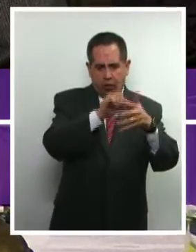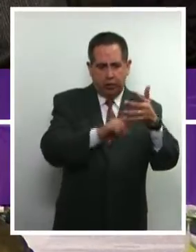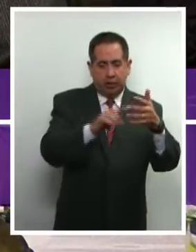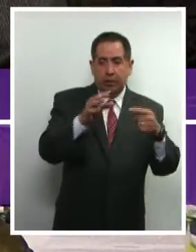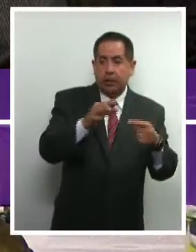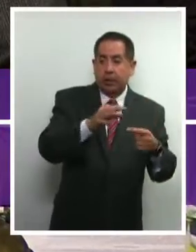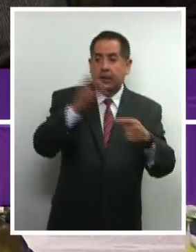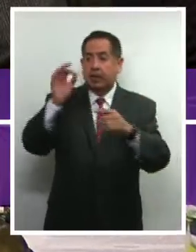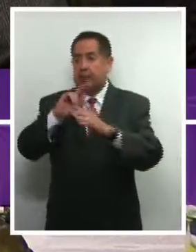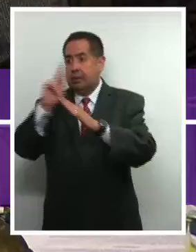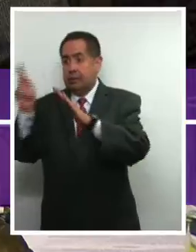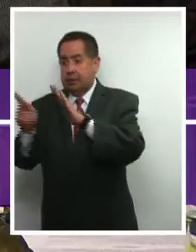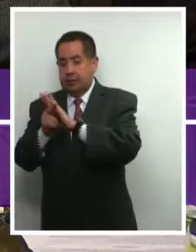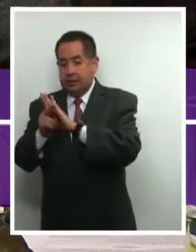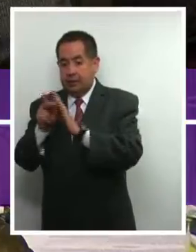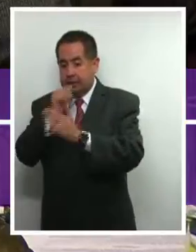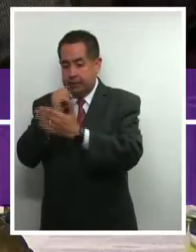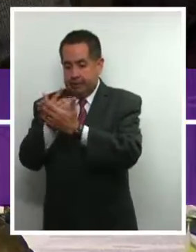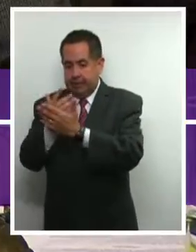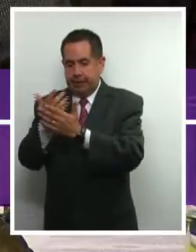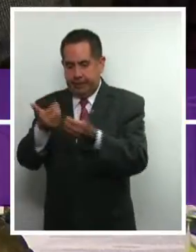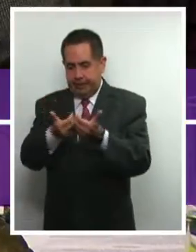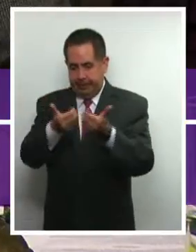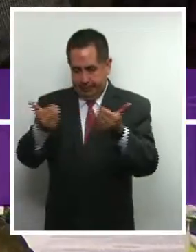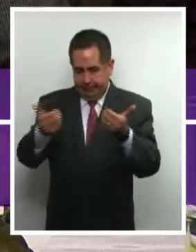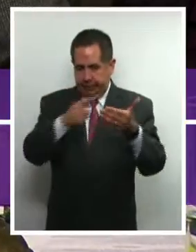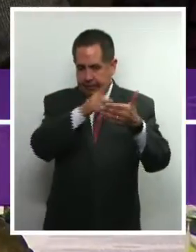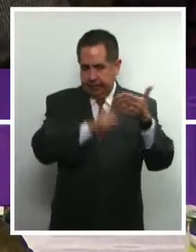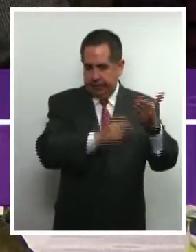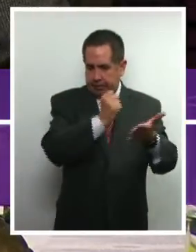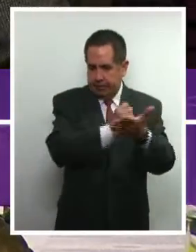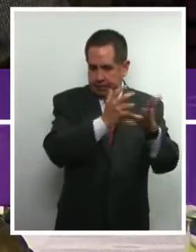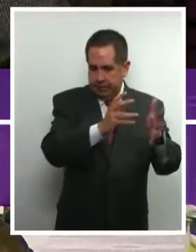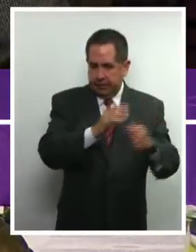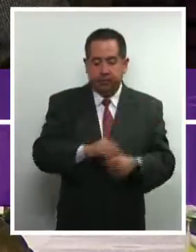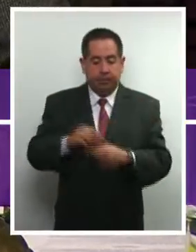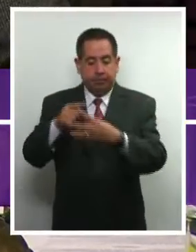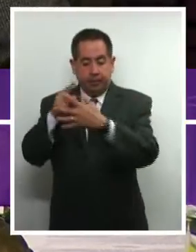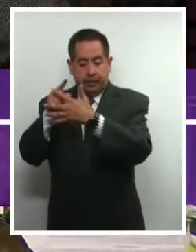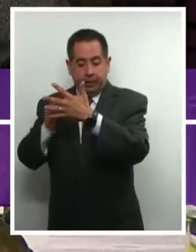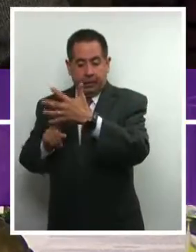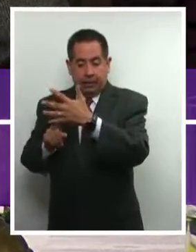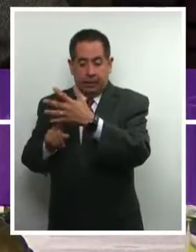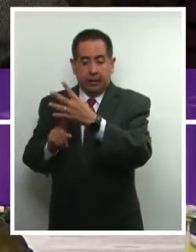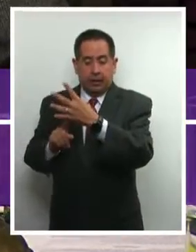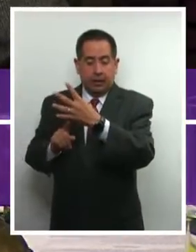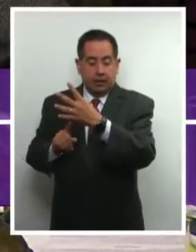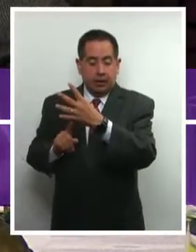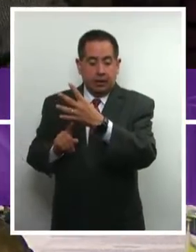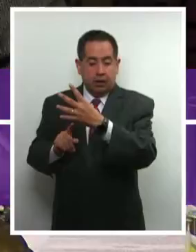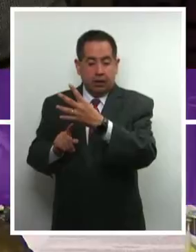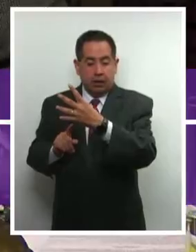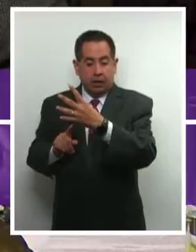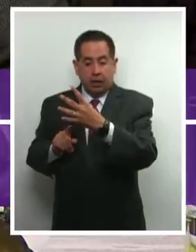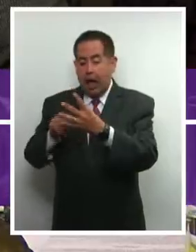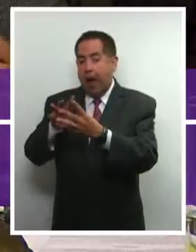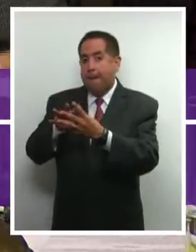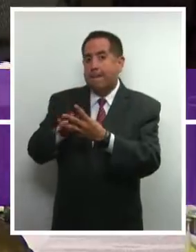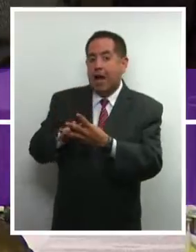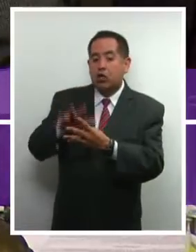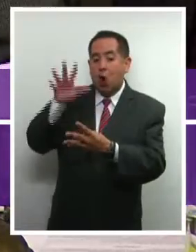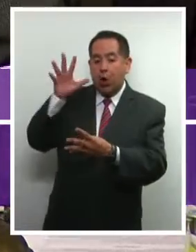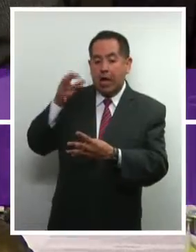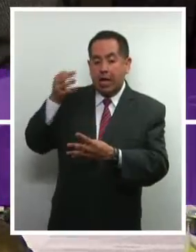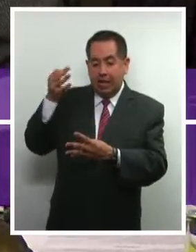no reservados. En segundo lugar, los que fueron aprobados con mayoría